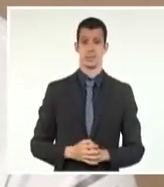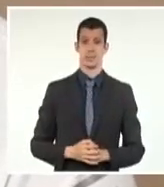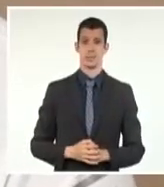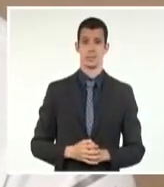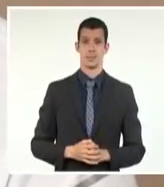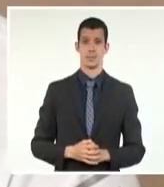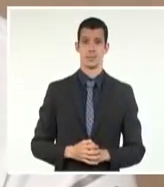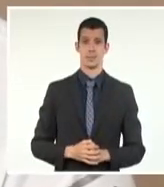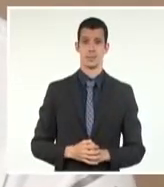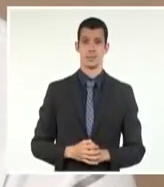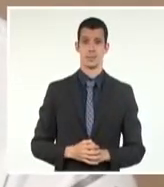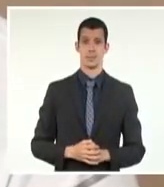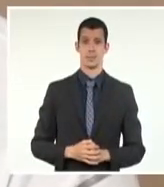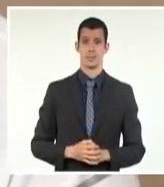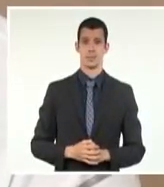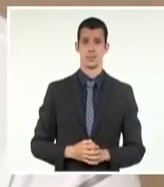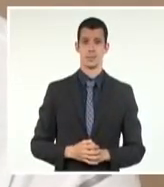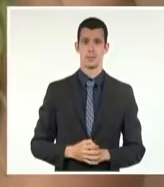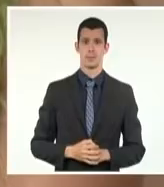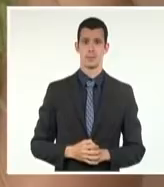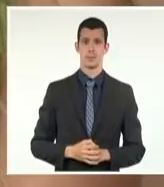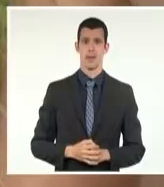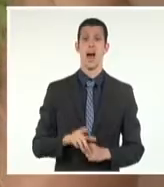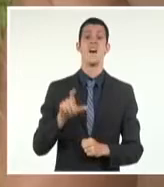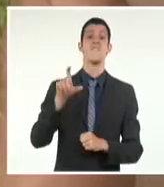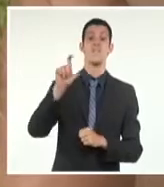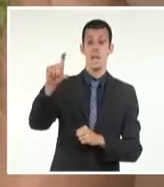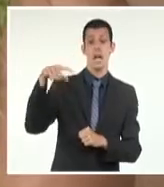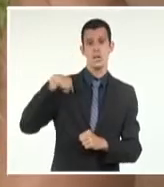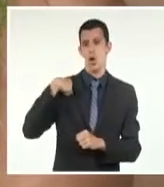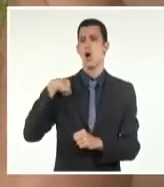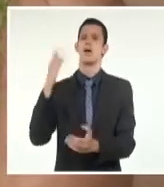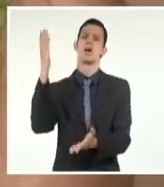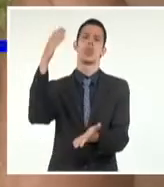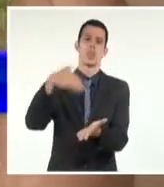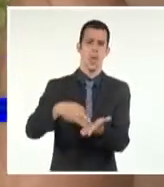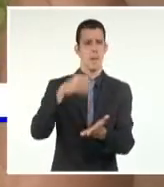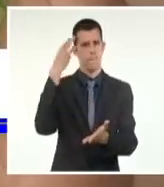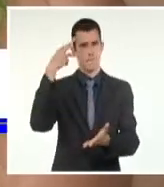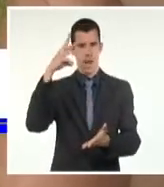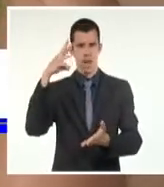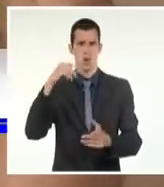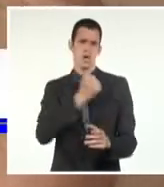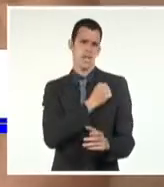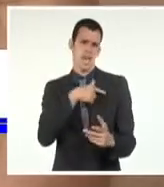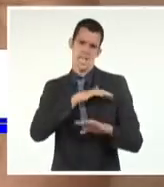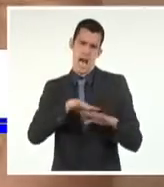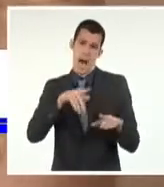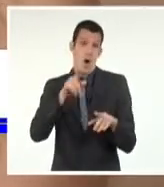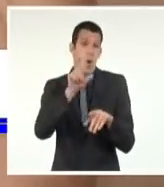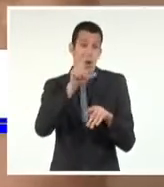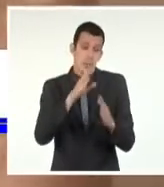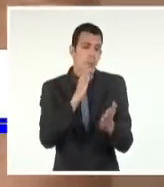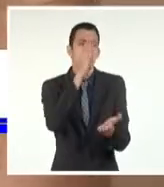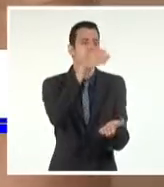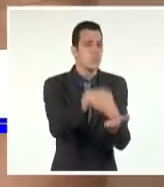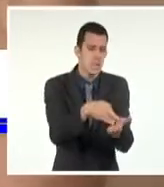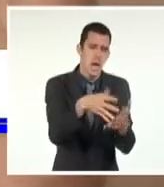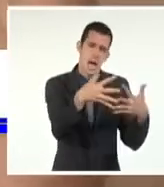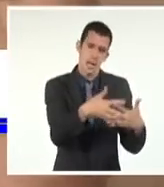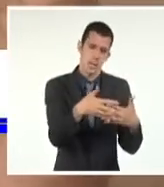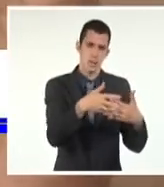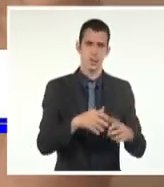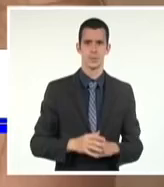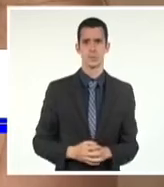honduras guatemala y méxico salimos de de chile ya nos fuimos pasamos por la